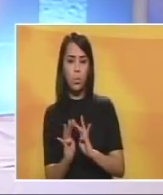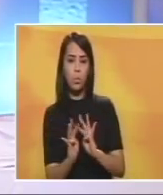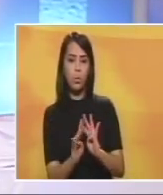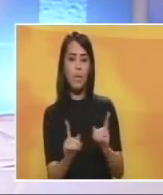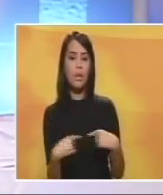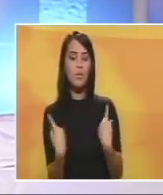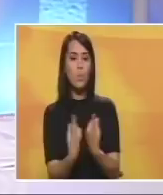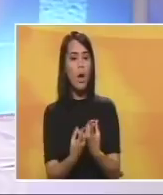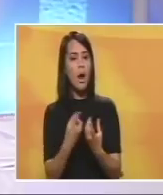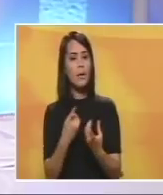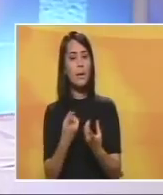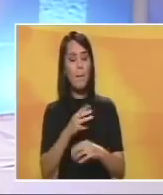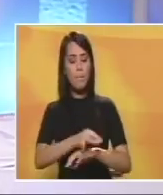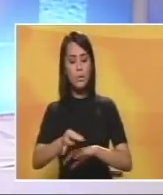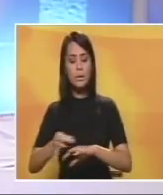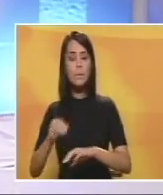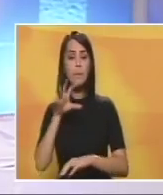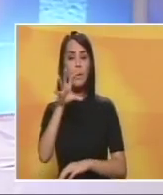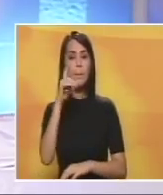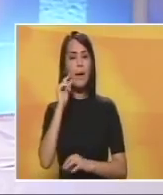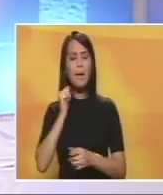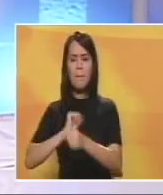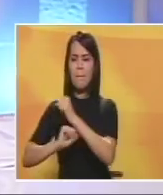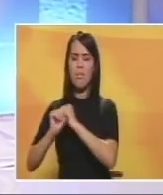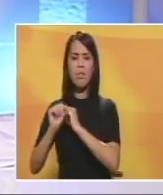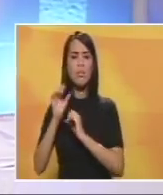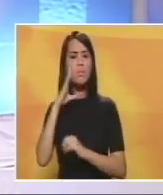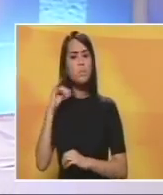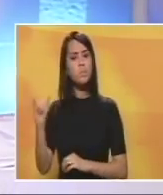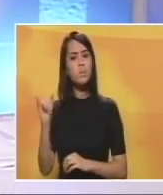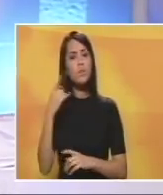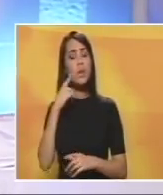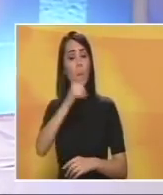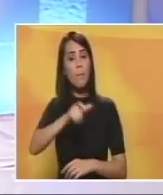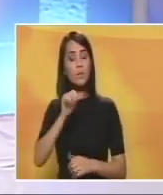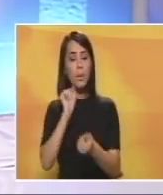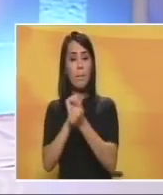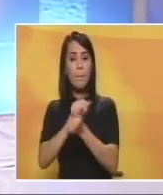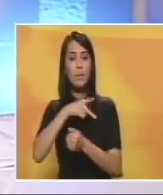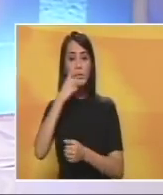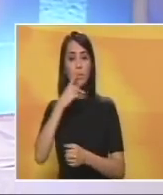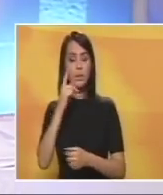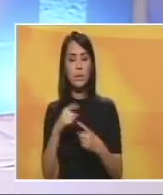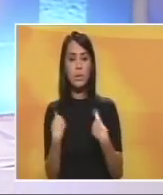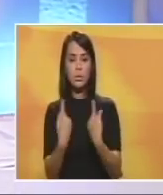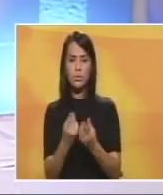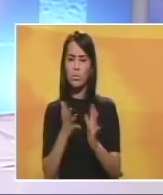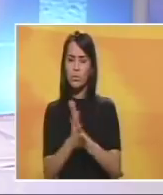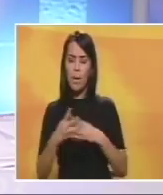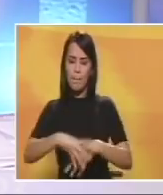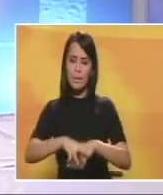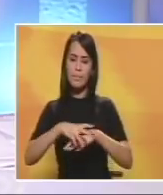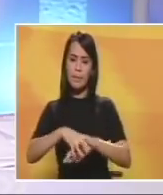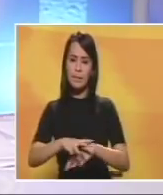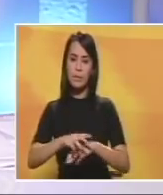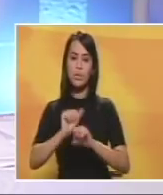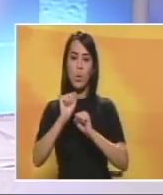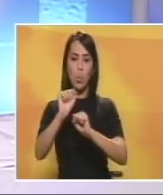diferentes municipios del país para demandar las libertades de los llamados presos políticos detenidos en el marco de las